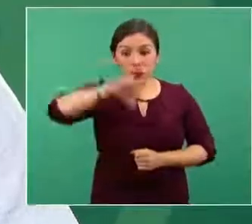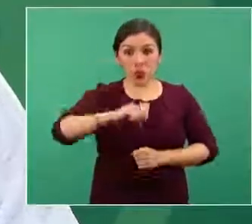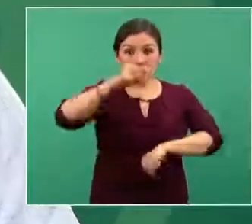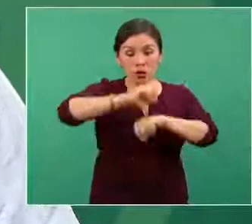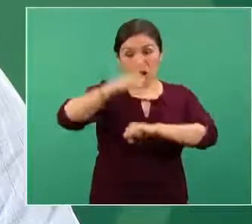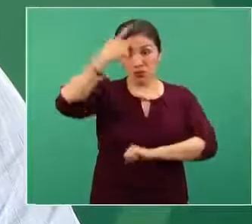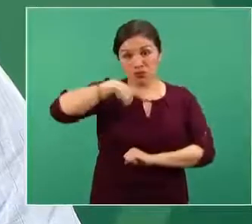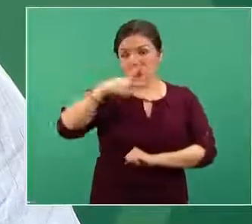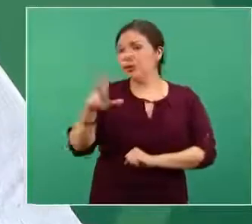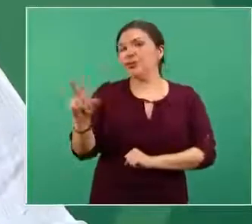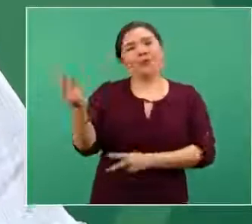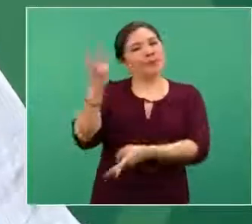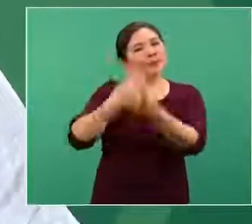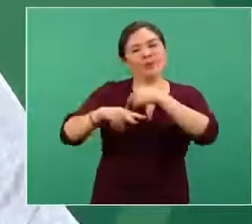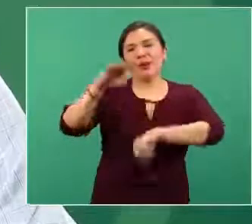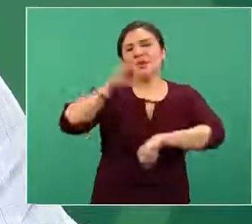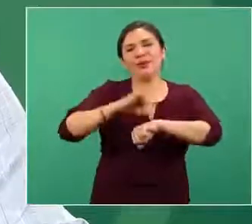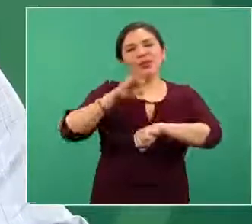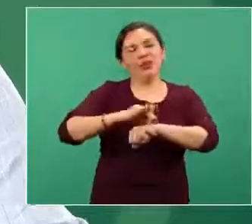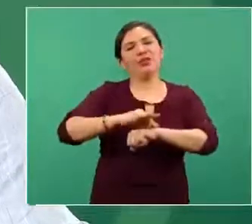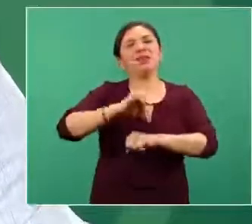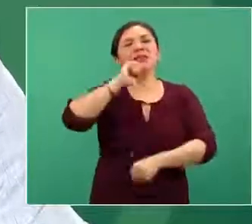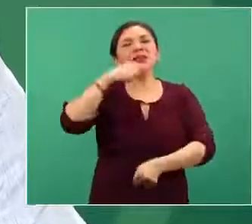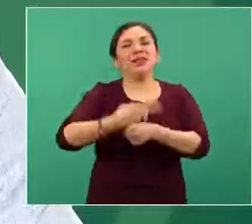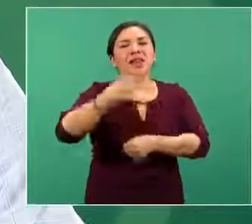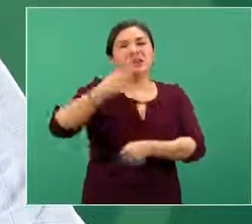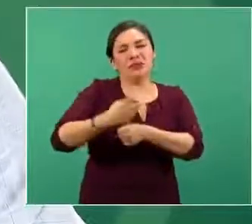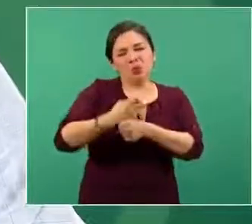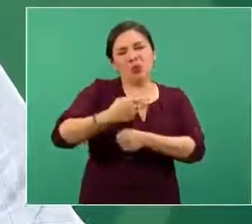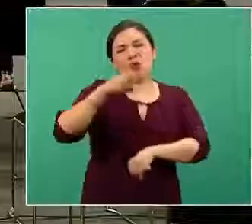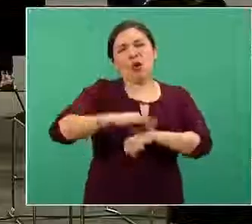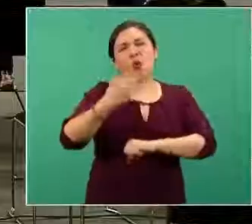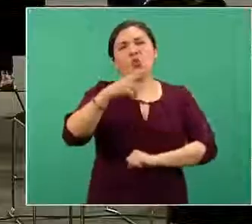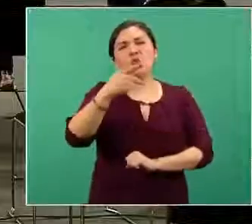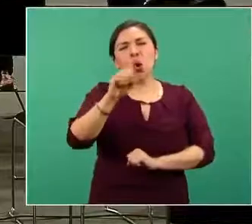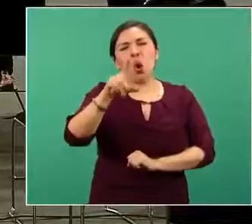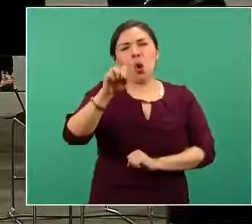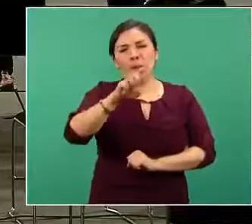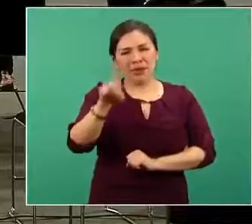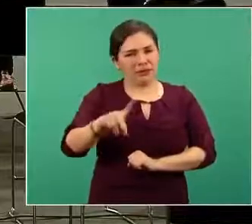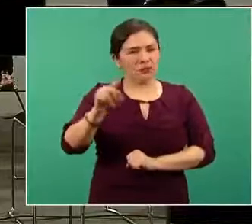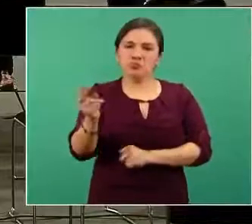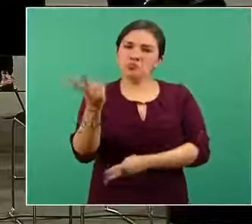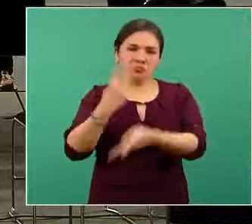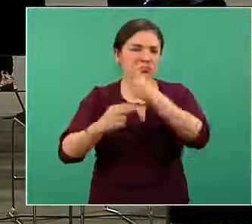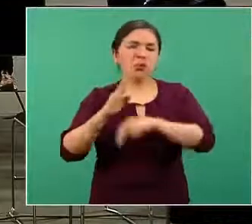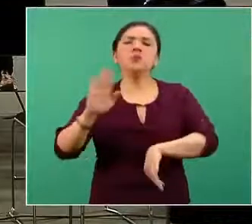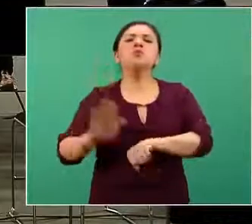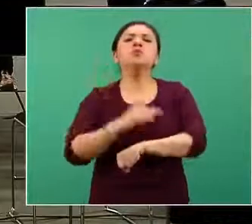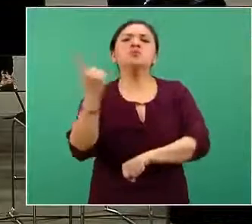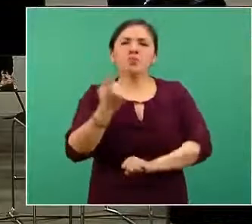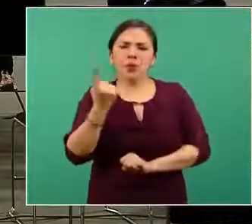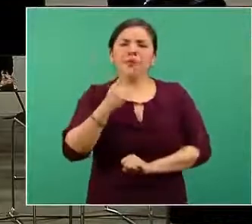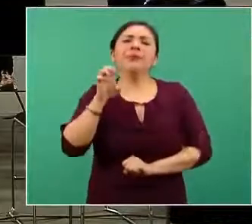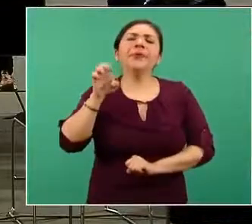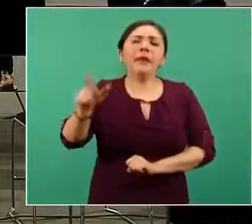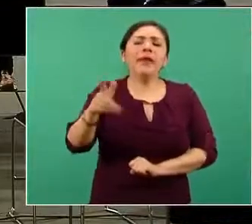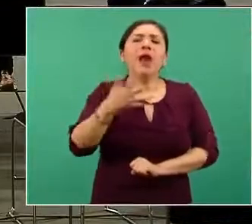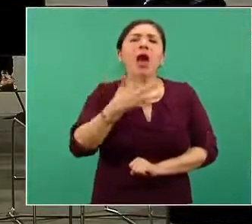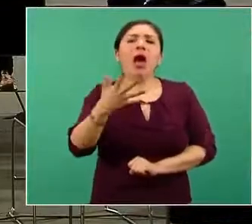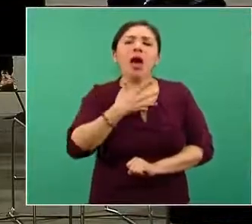nos acompaña el subsecretario de Prevención y Promoción de la Salud, el doctor Hugo López-Gatell, dado que se encuentra